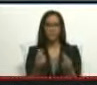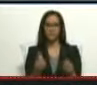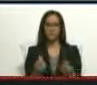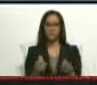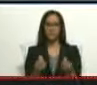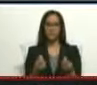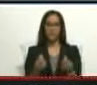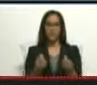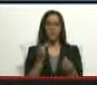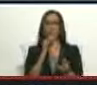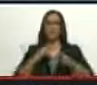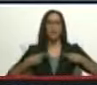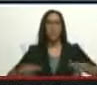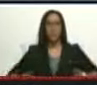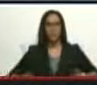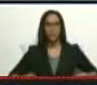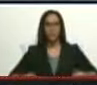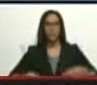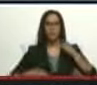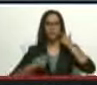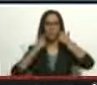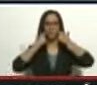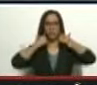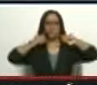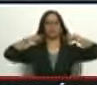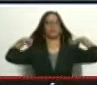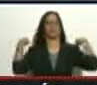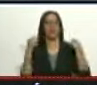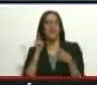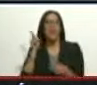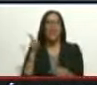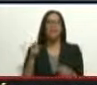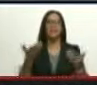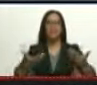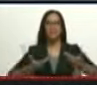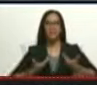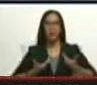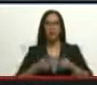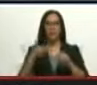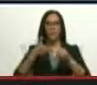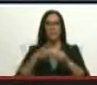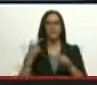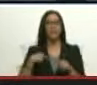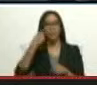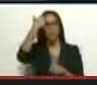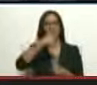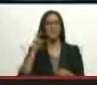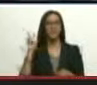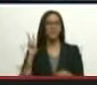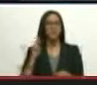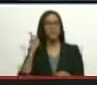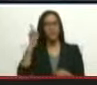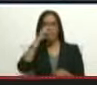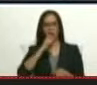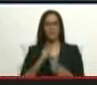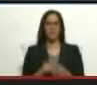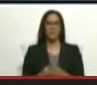sin repuestos, él trajo el combustible que tuvo el pueblo de Venezuela en aquellos años.